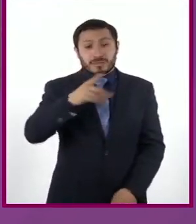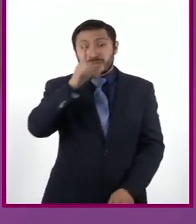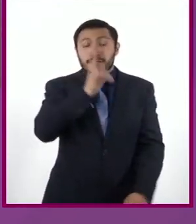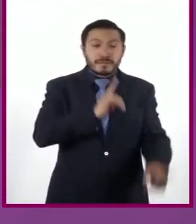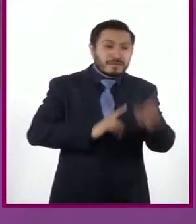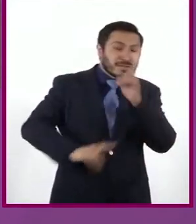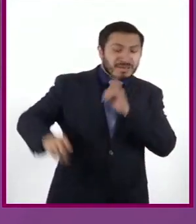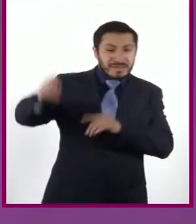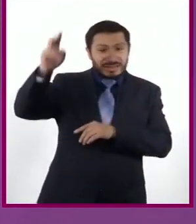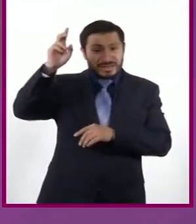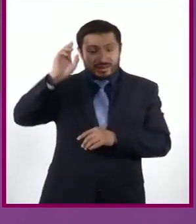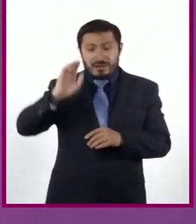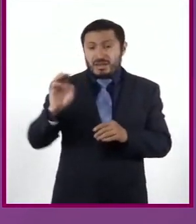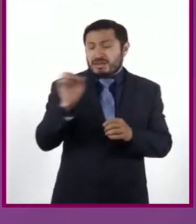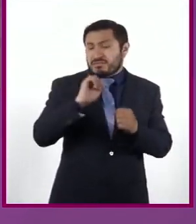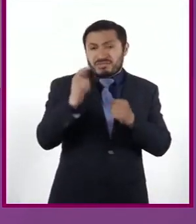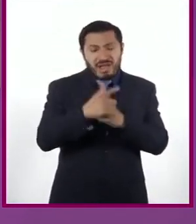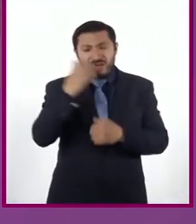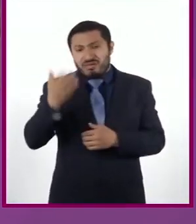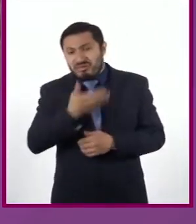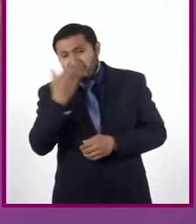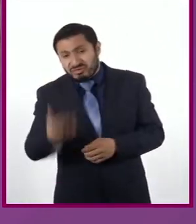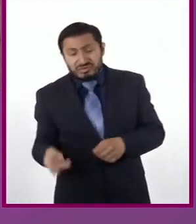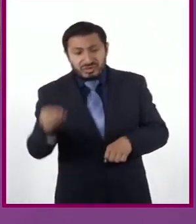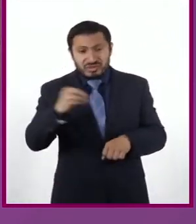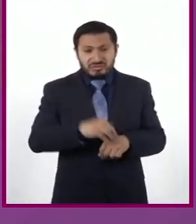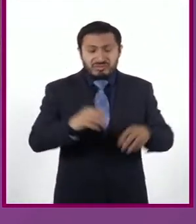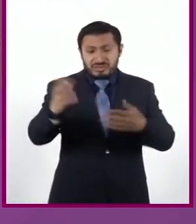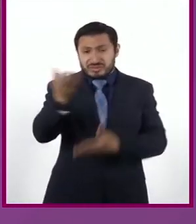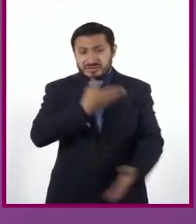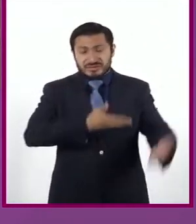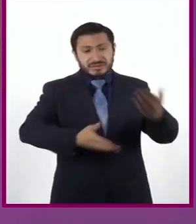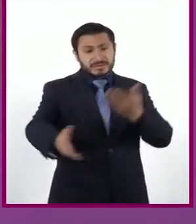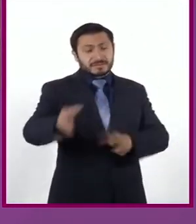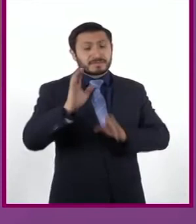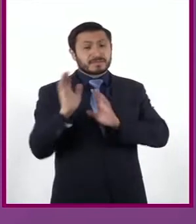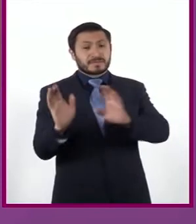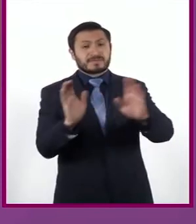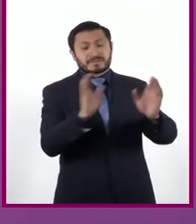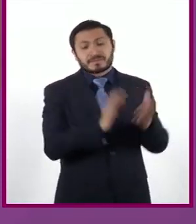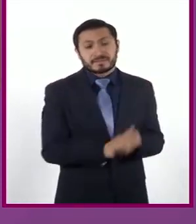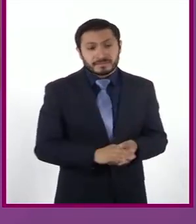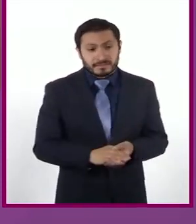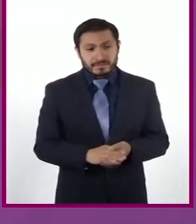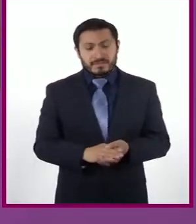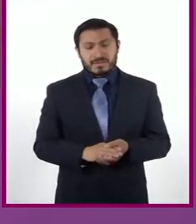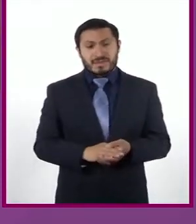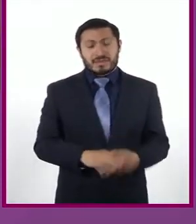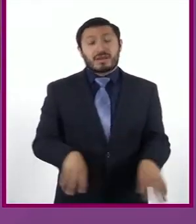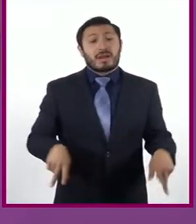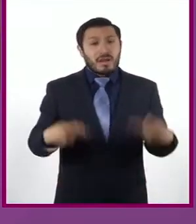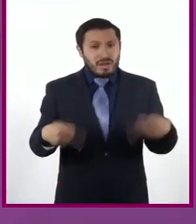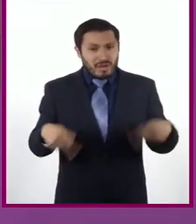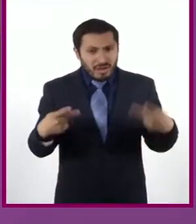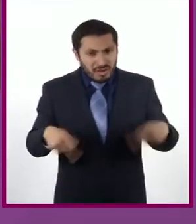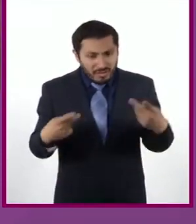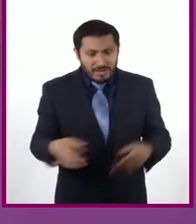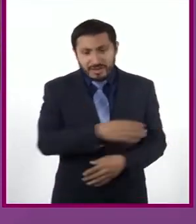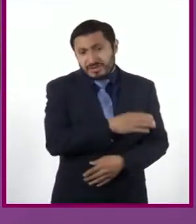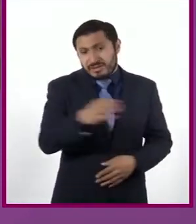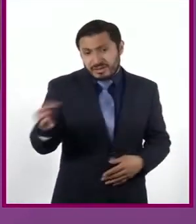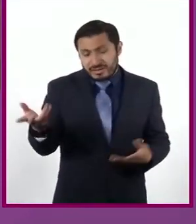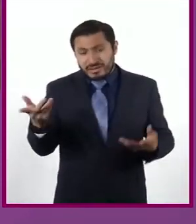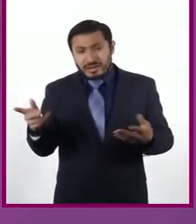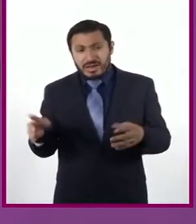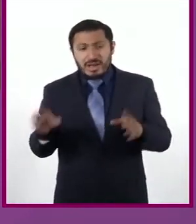una relación de reciprocidad con ella. Ante el desarrollo desenfrenado mercantil de la agricultura industrial, productora de gases